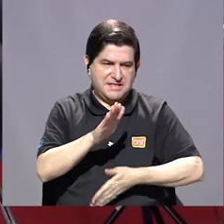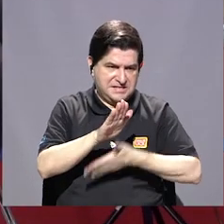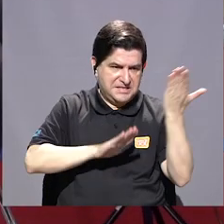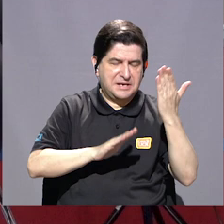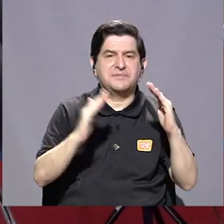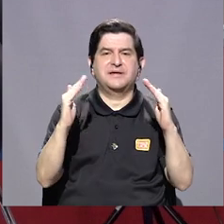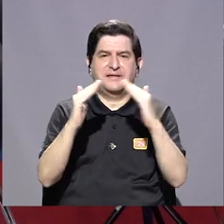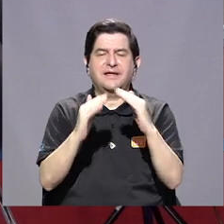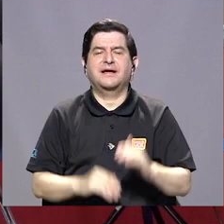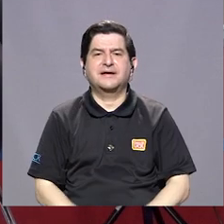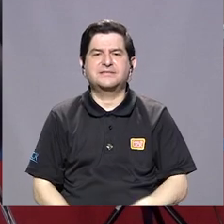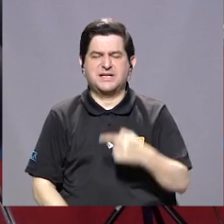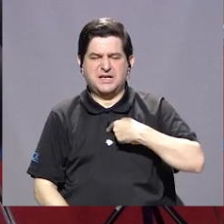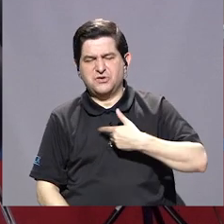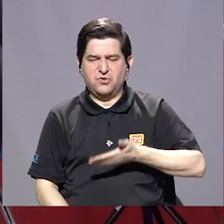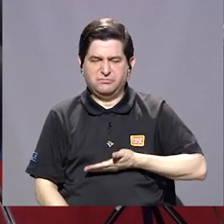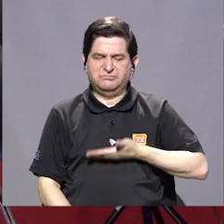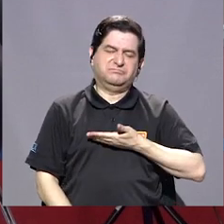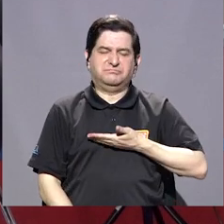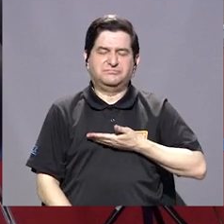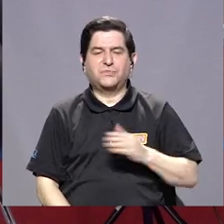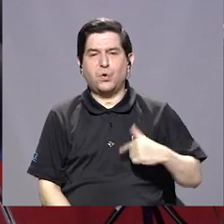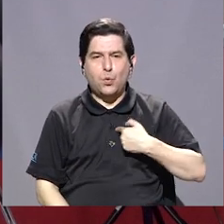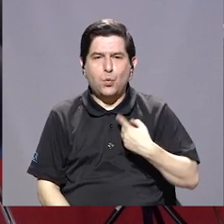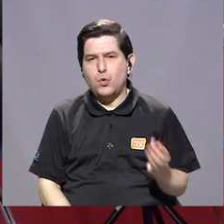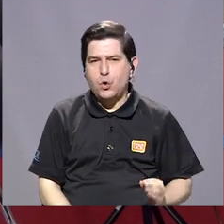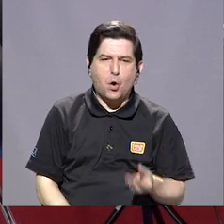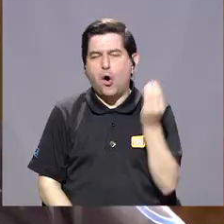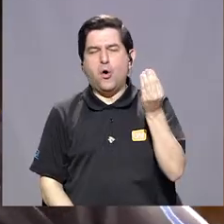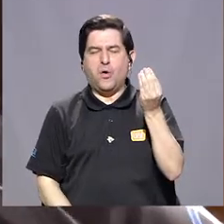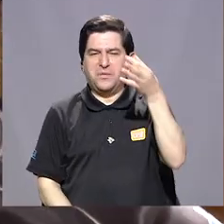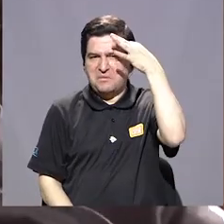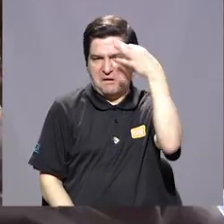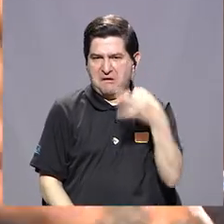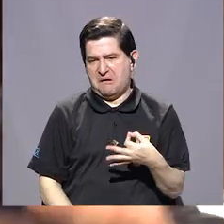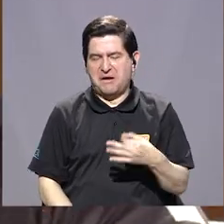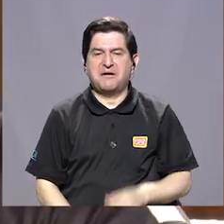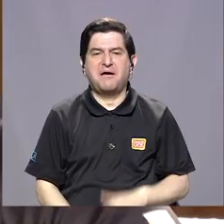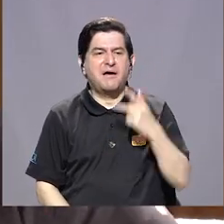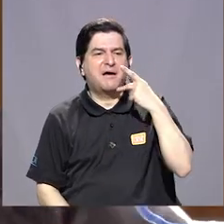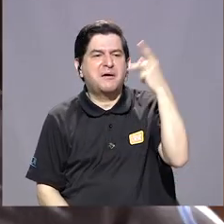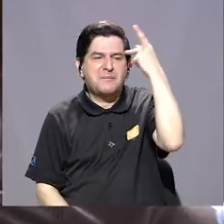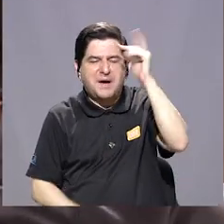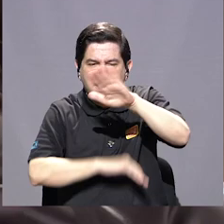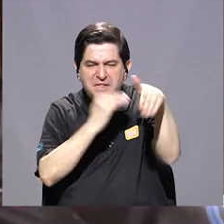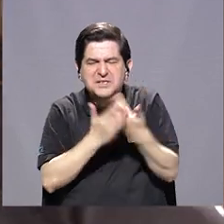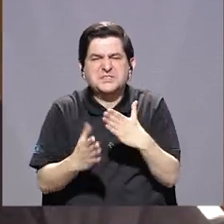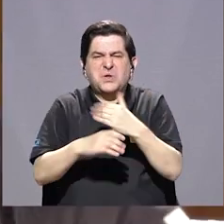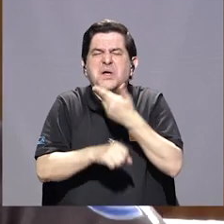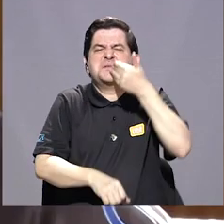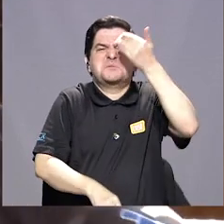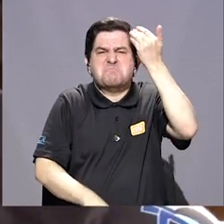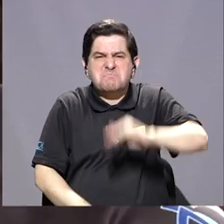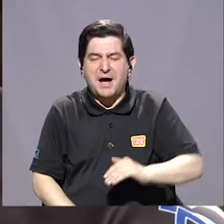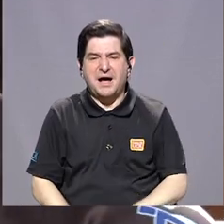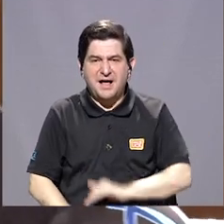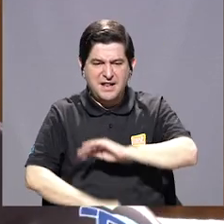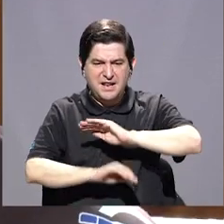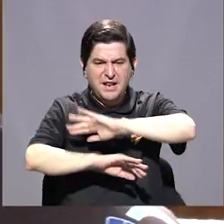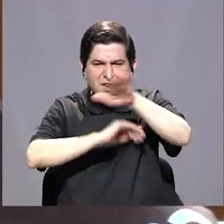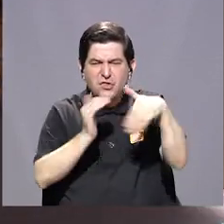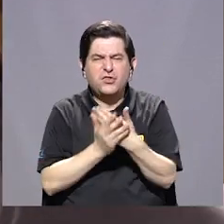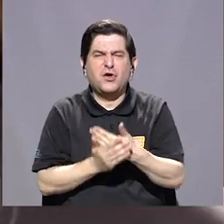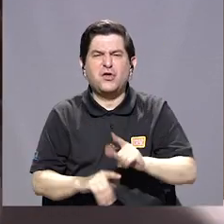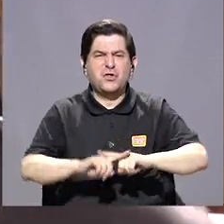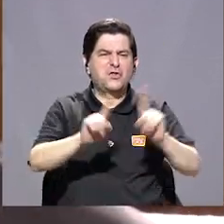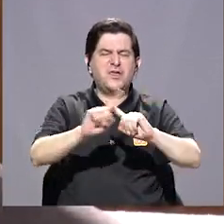casa, la prepotencia, ¿verdad?, de un adolescente y que cree que los papás hacen todo mal y todo debería ser diferente. Y